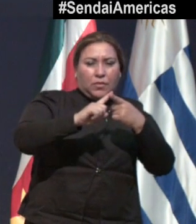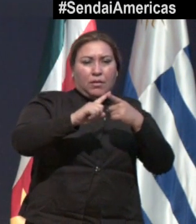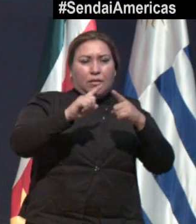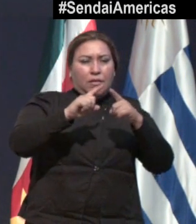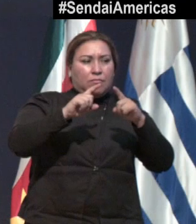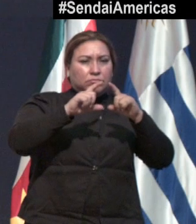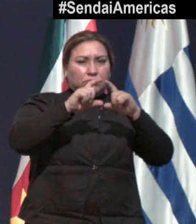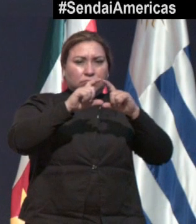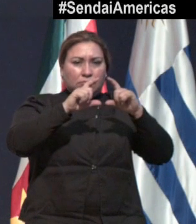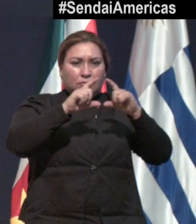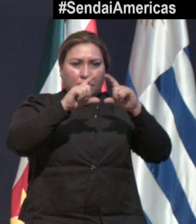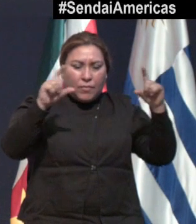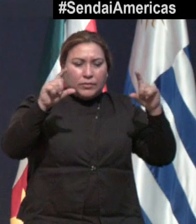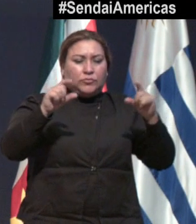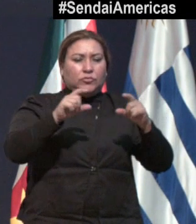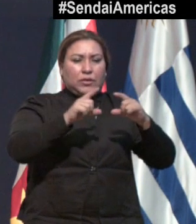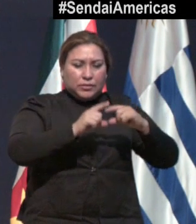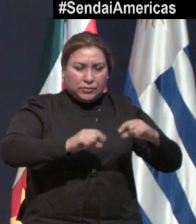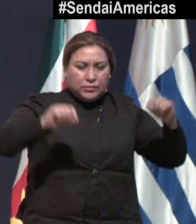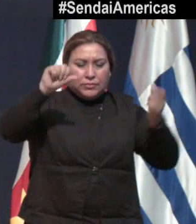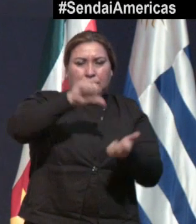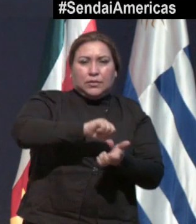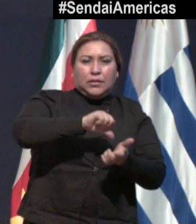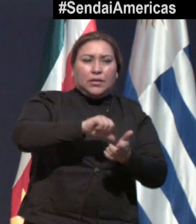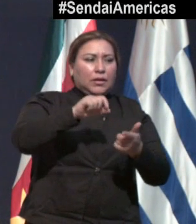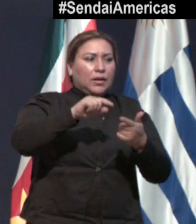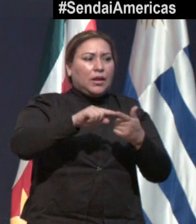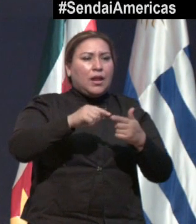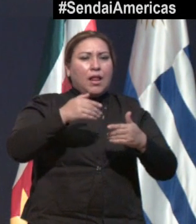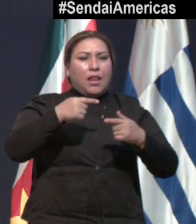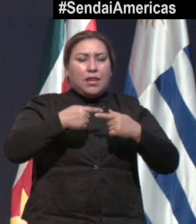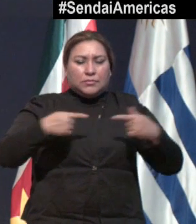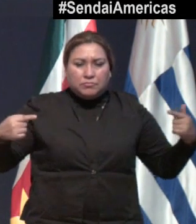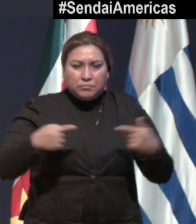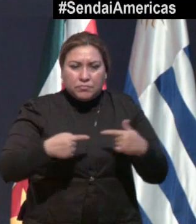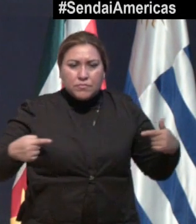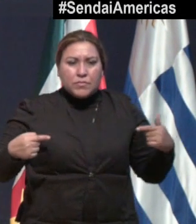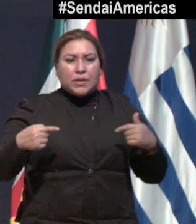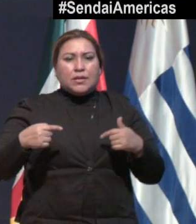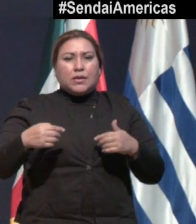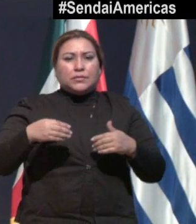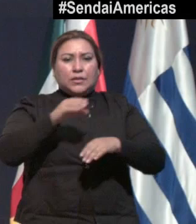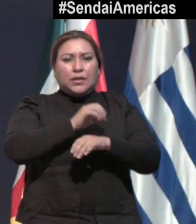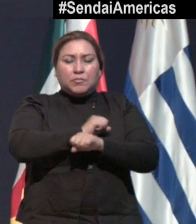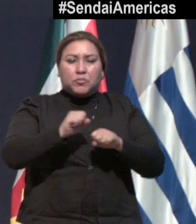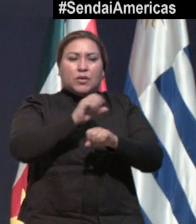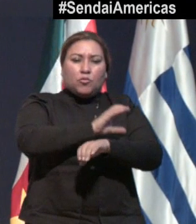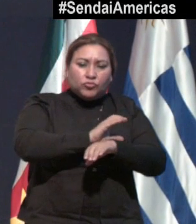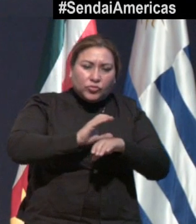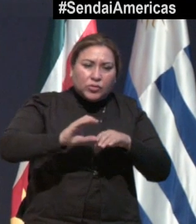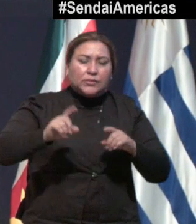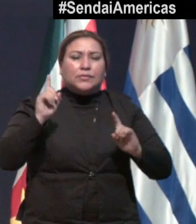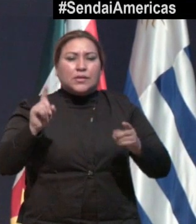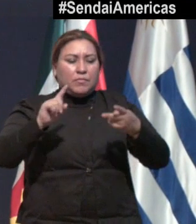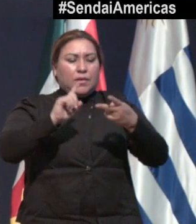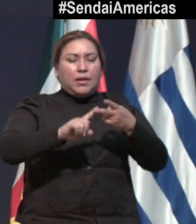del año pasado, las metas del desarrollo sostenible y también el acuerdo sobre